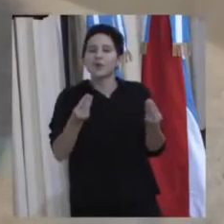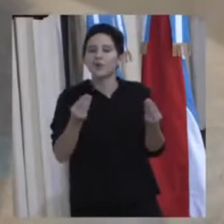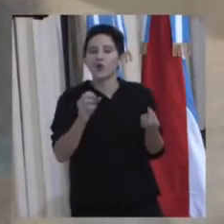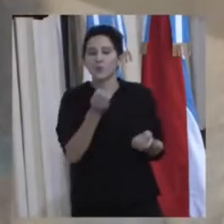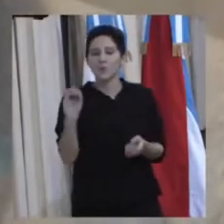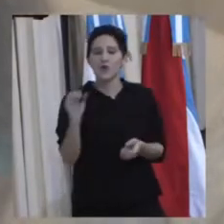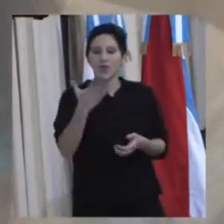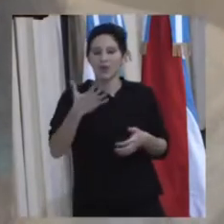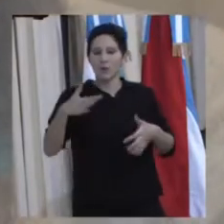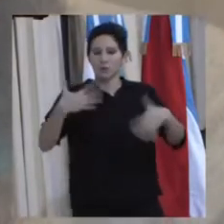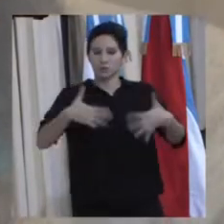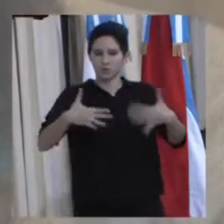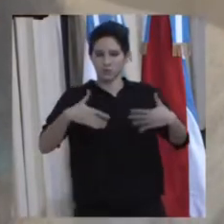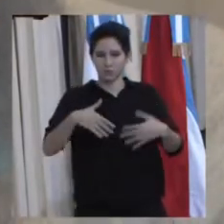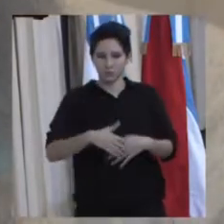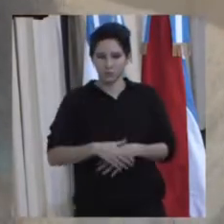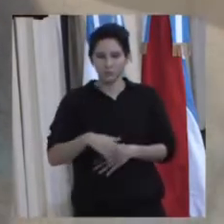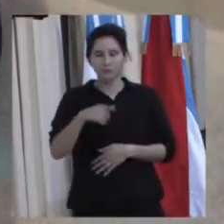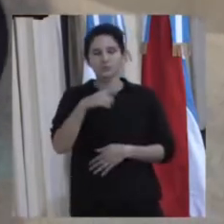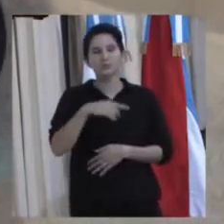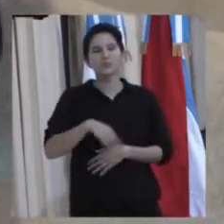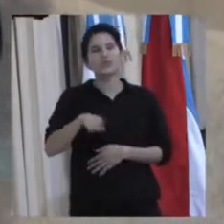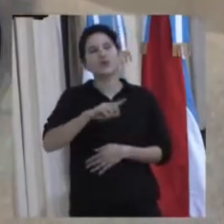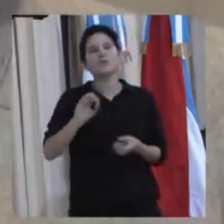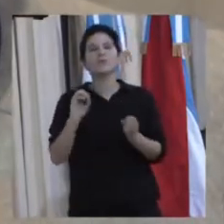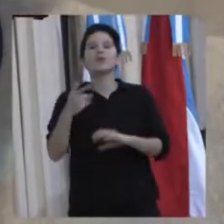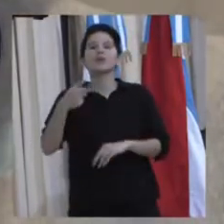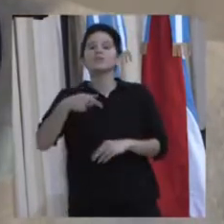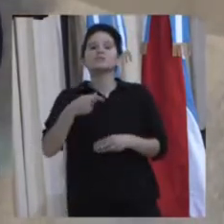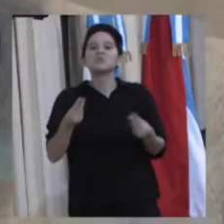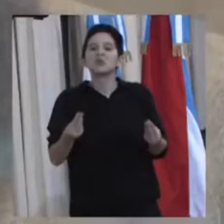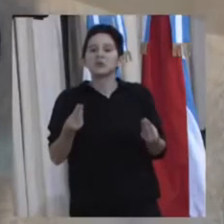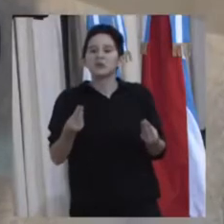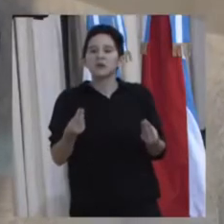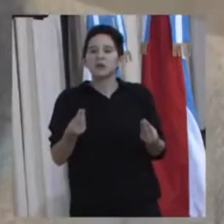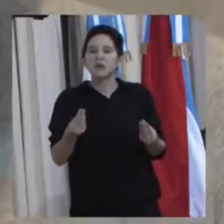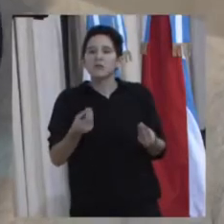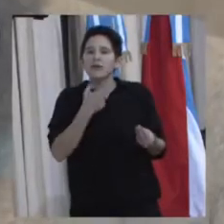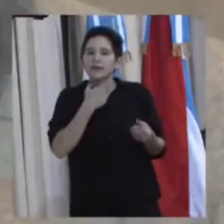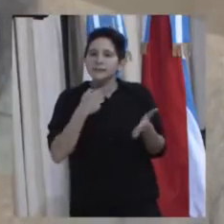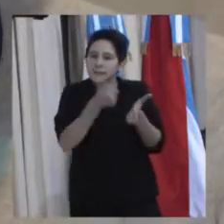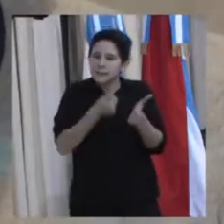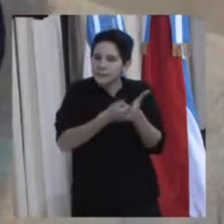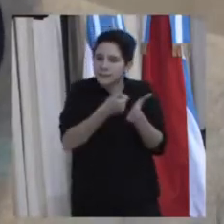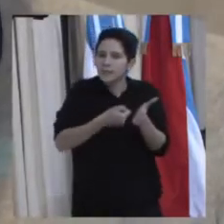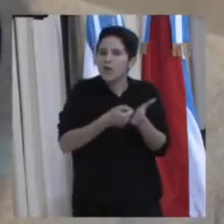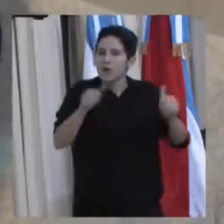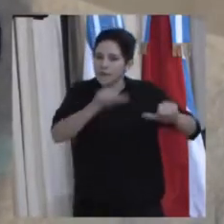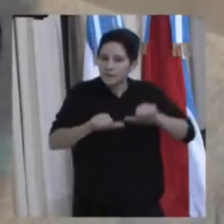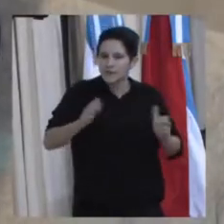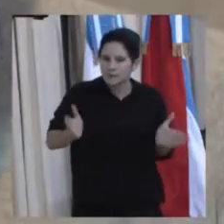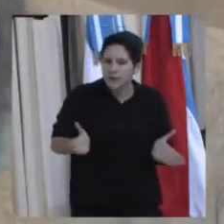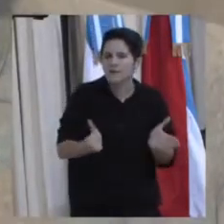intensos. Eran modernos porque no renunciaban al avance de la ciencia, de la